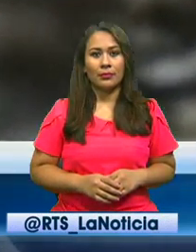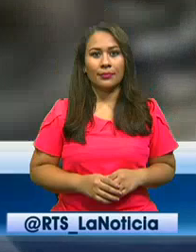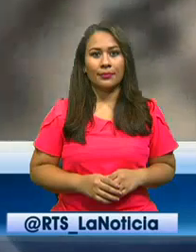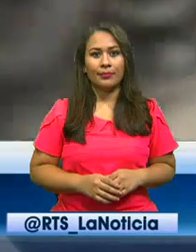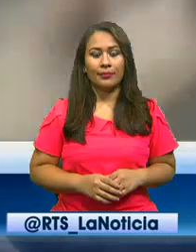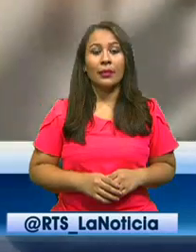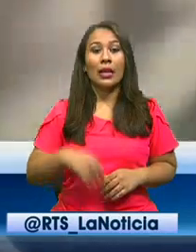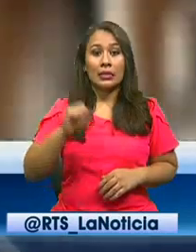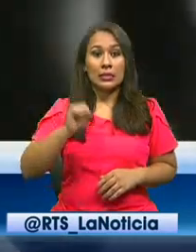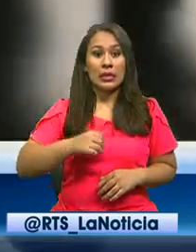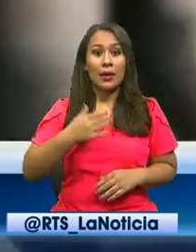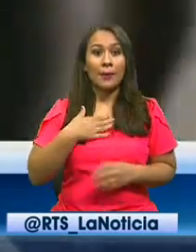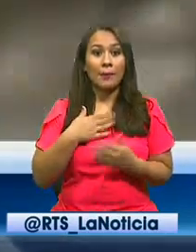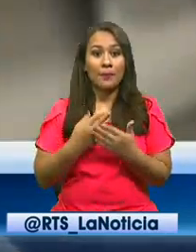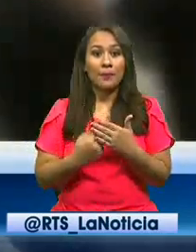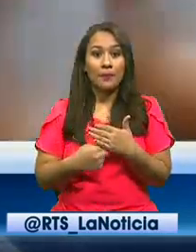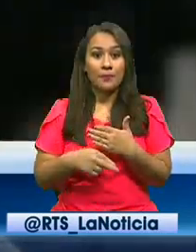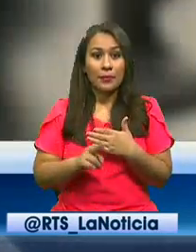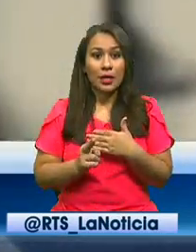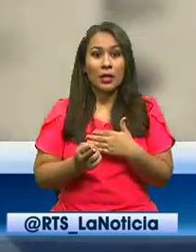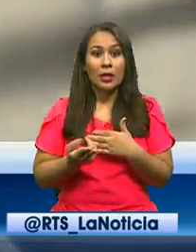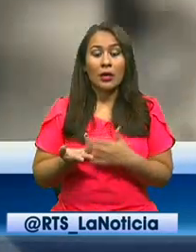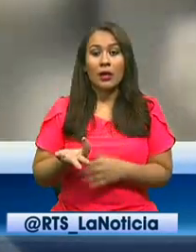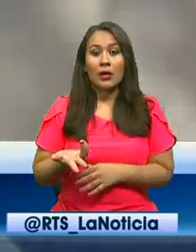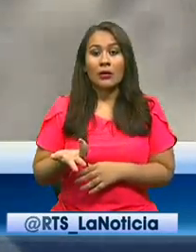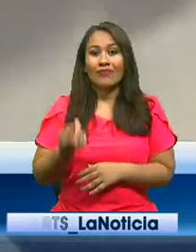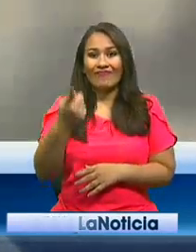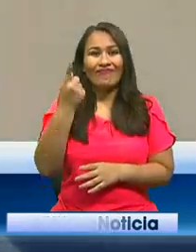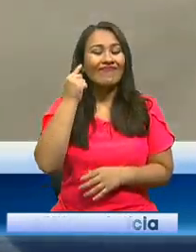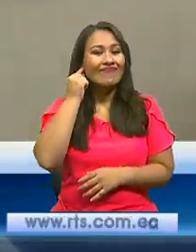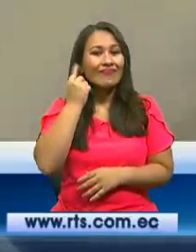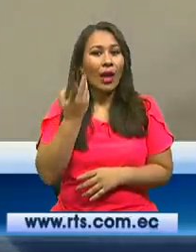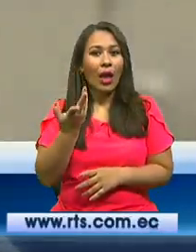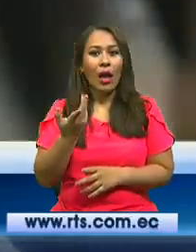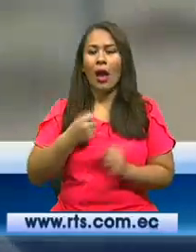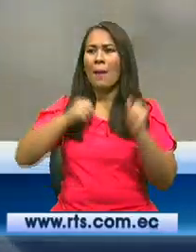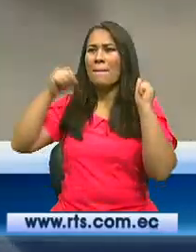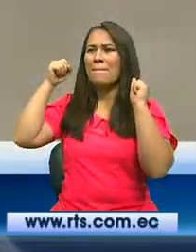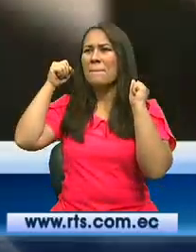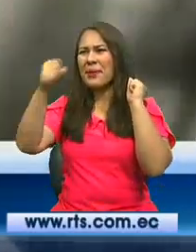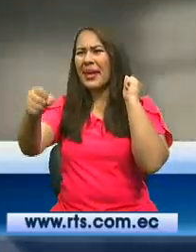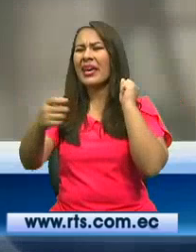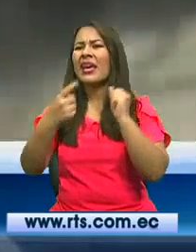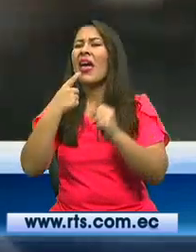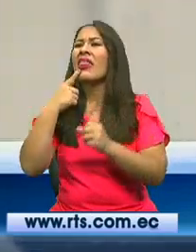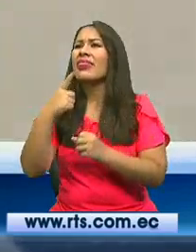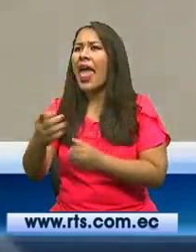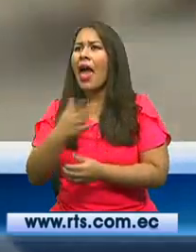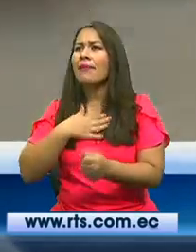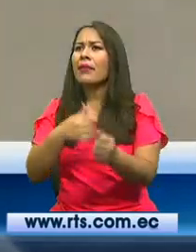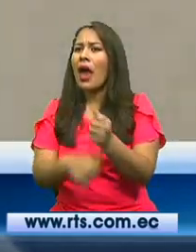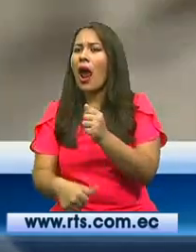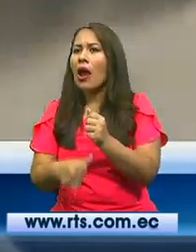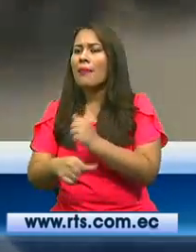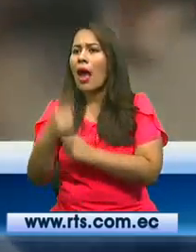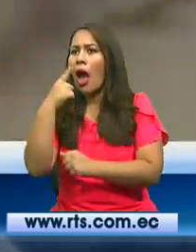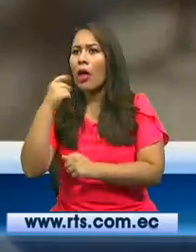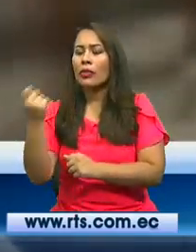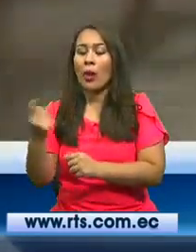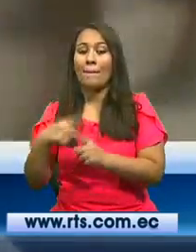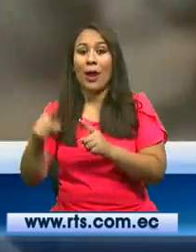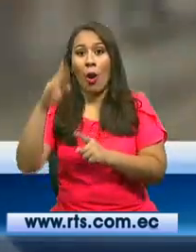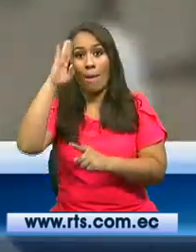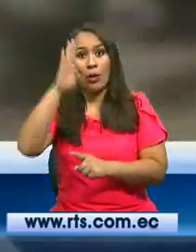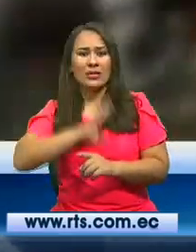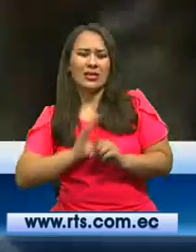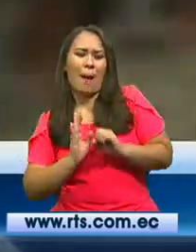Mi hijo con la maleta en la mochila le ha dado al policía, ya. Le ha pegado para que lo suelte. Ahora el policía la agrede a mi hija empujándole, le ha dado aquí